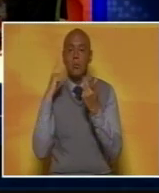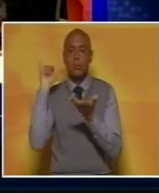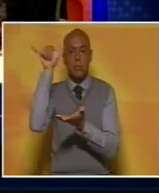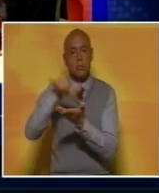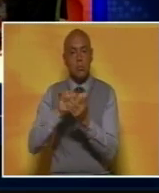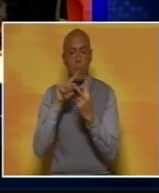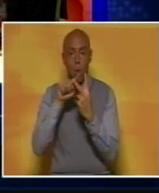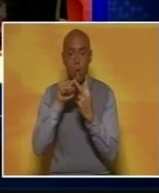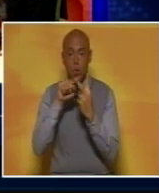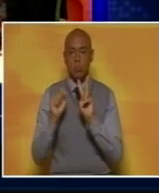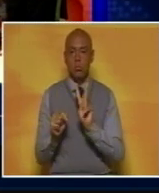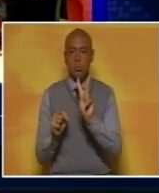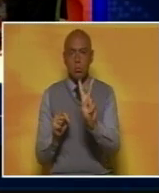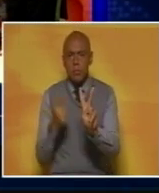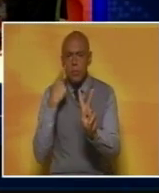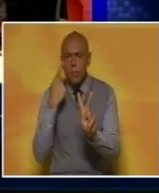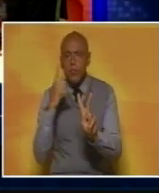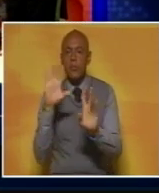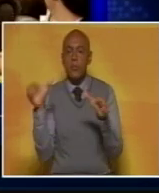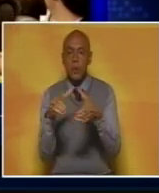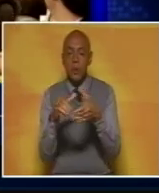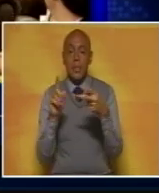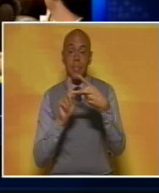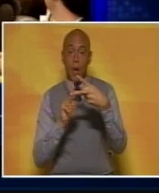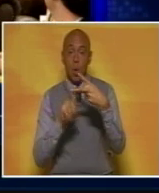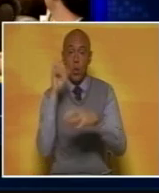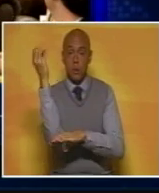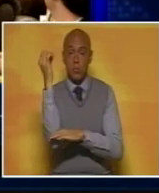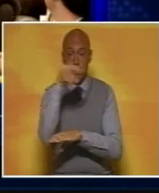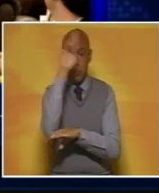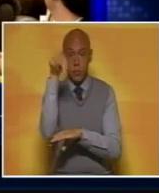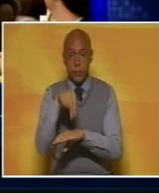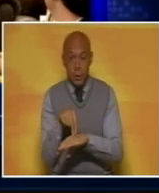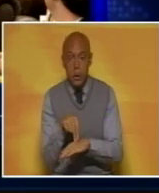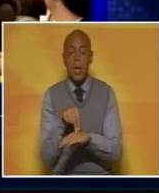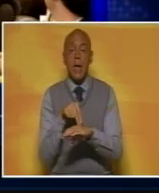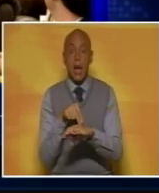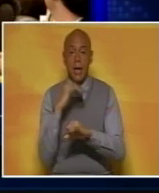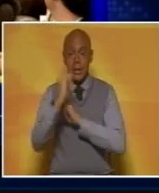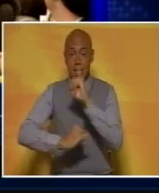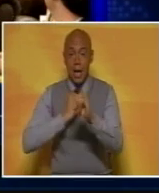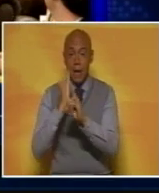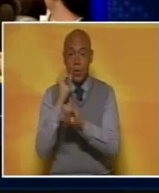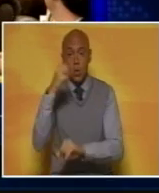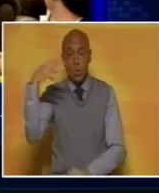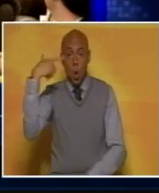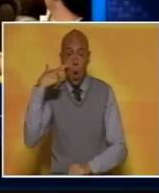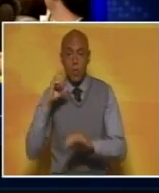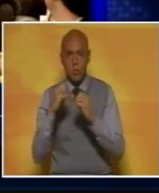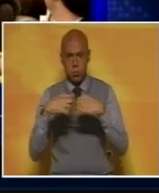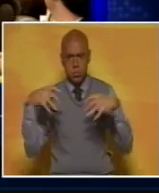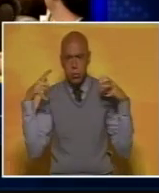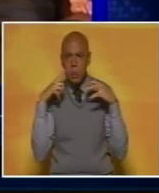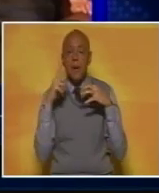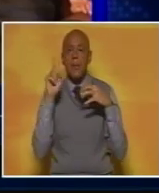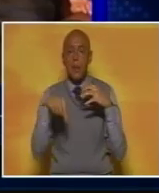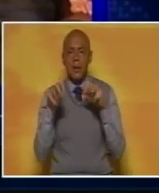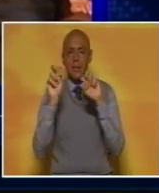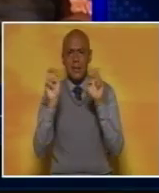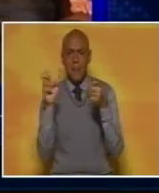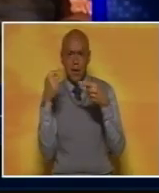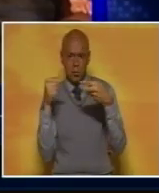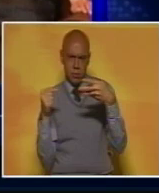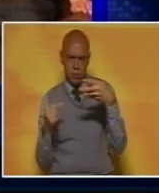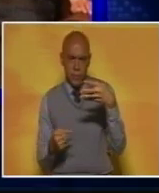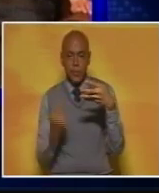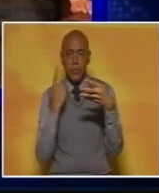objetivo de participar en la segunda asamblea de la Alianza Solar Internacional para desarrollar una extensa agenda binacional en